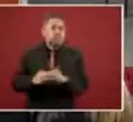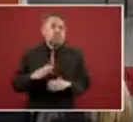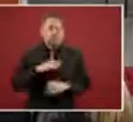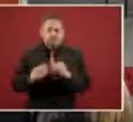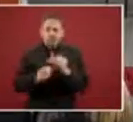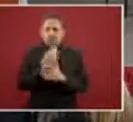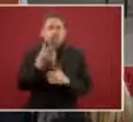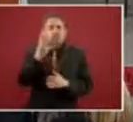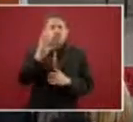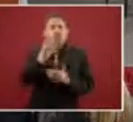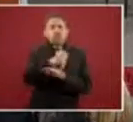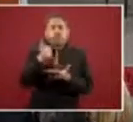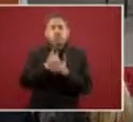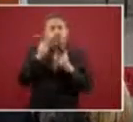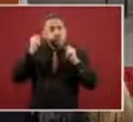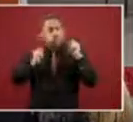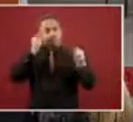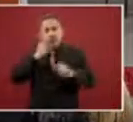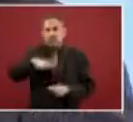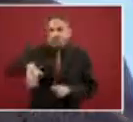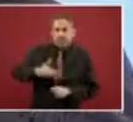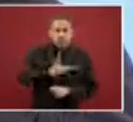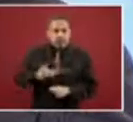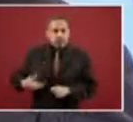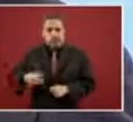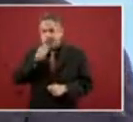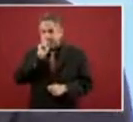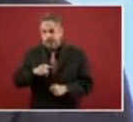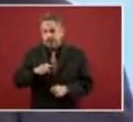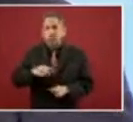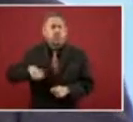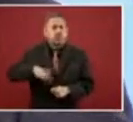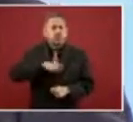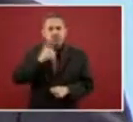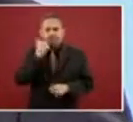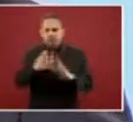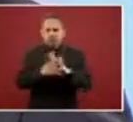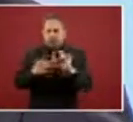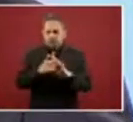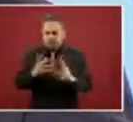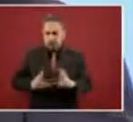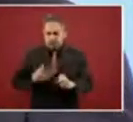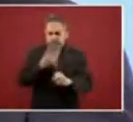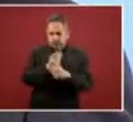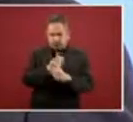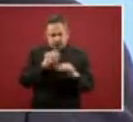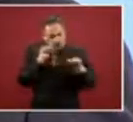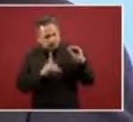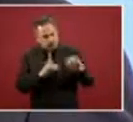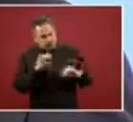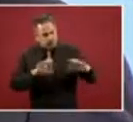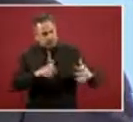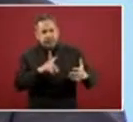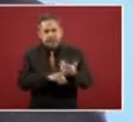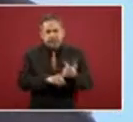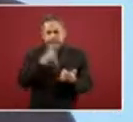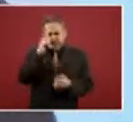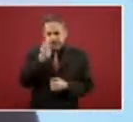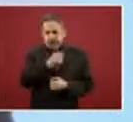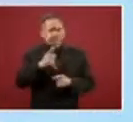bien mencionaba el señor presidente, también lo que buscamos a través de estas intervenciones es disminuir las